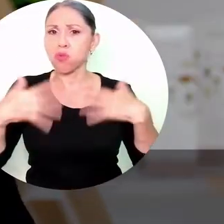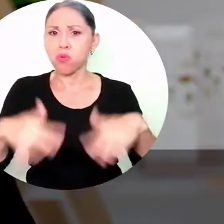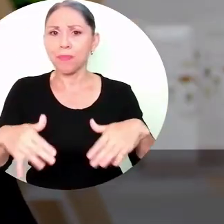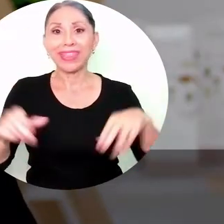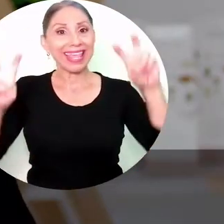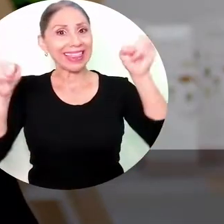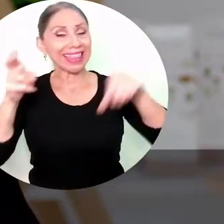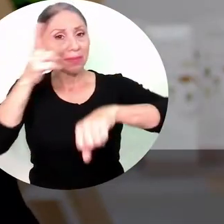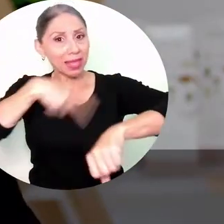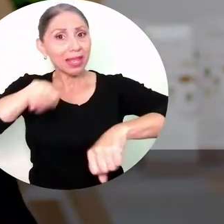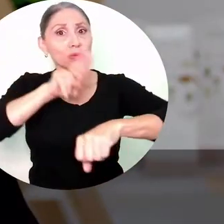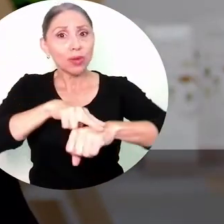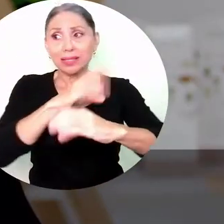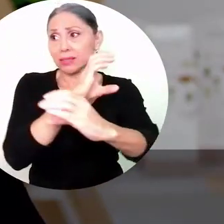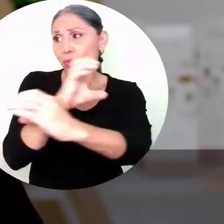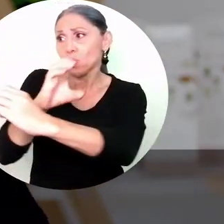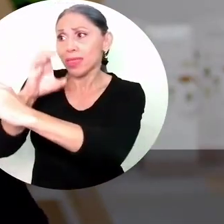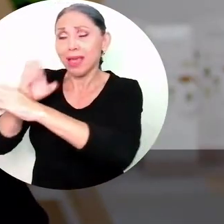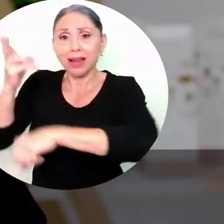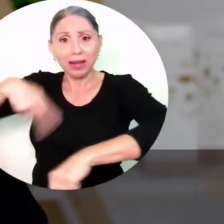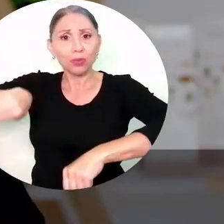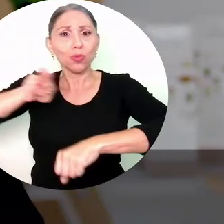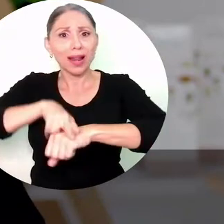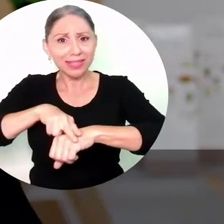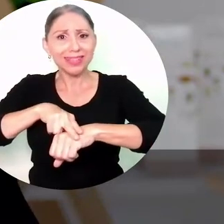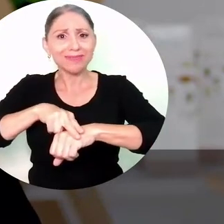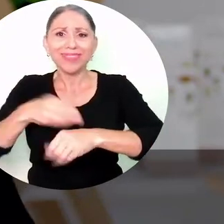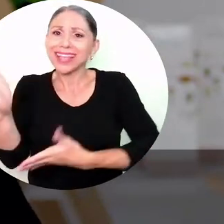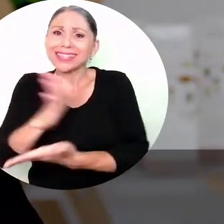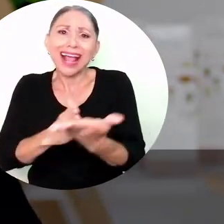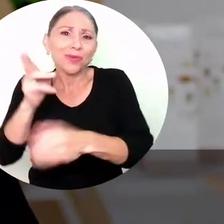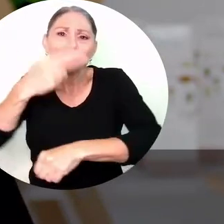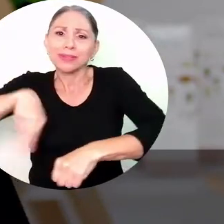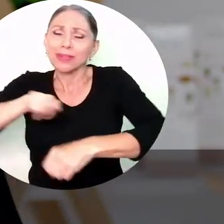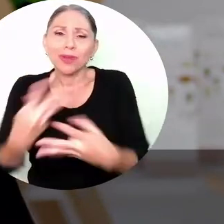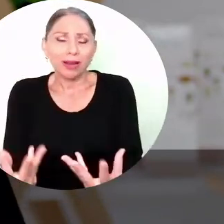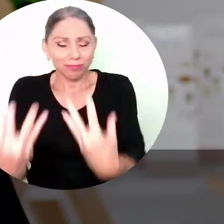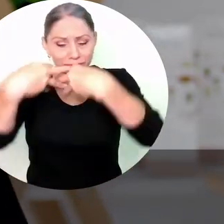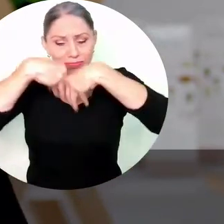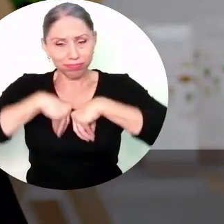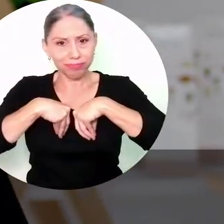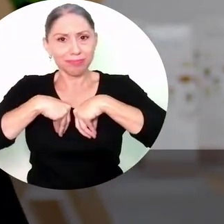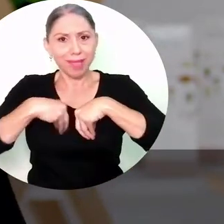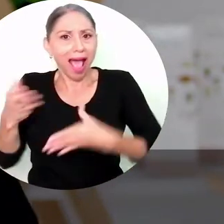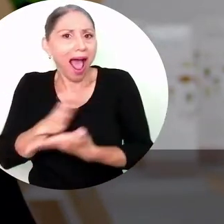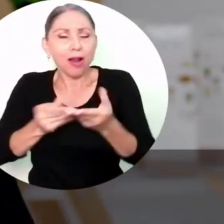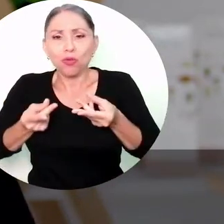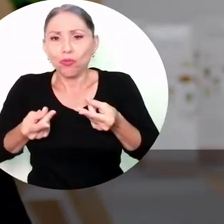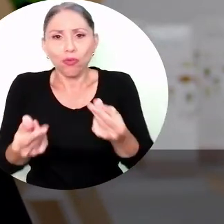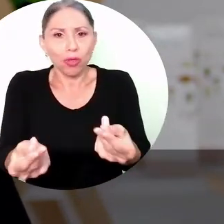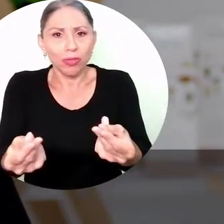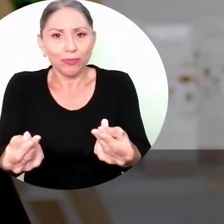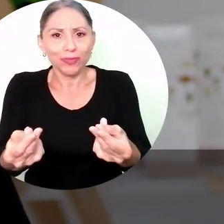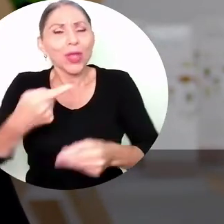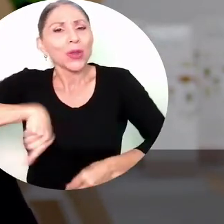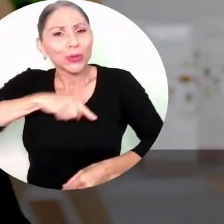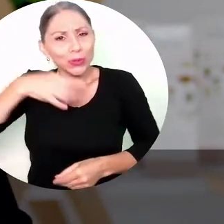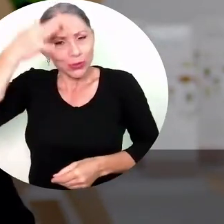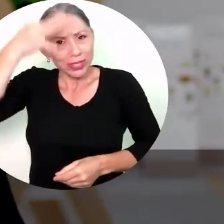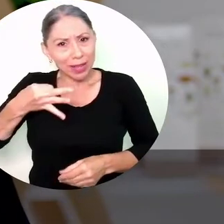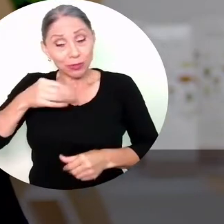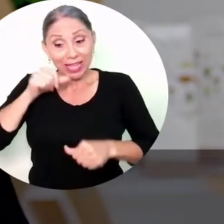ende el tema de naturaleza y cuidarla es parte de nosotras, es algo que se nos da de forma muy fluida. Por eso creemos